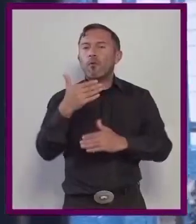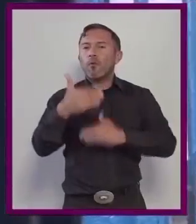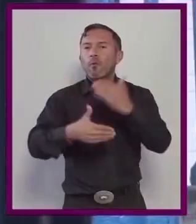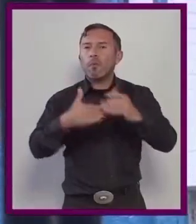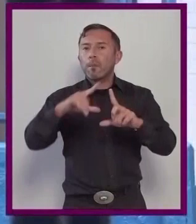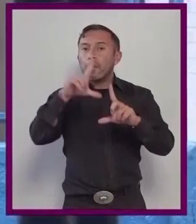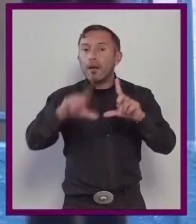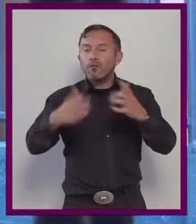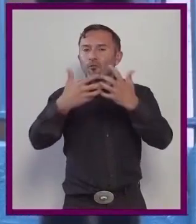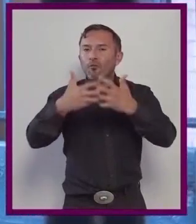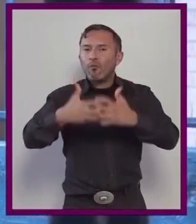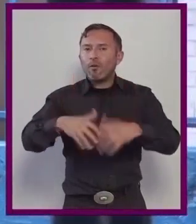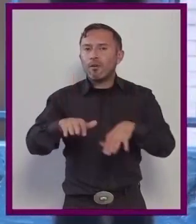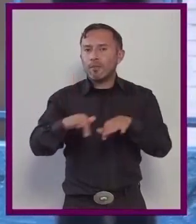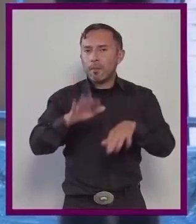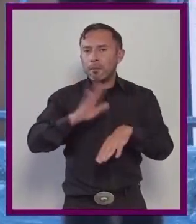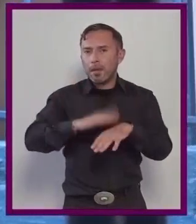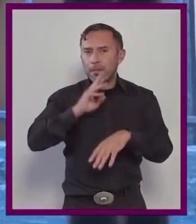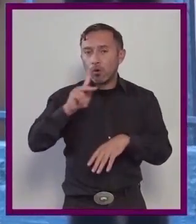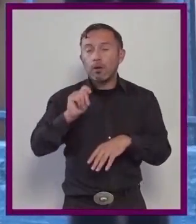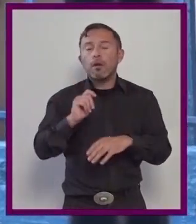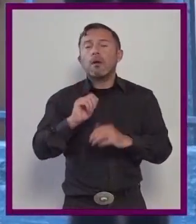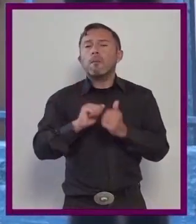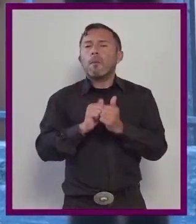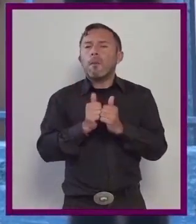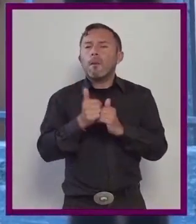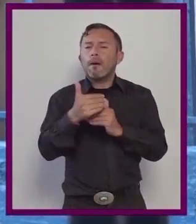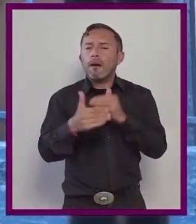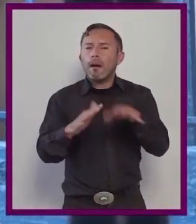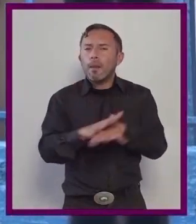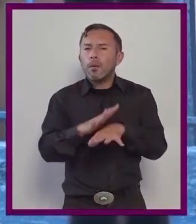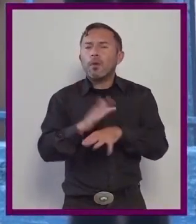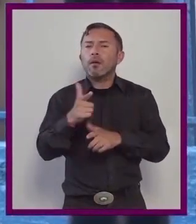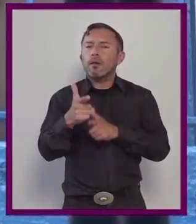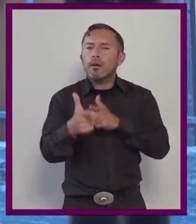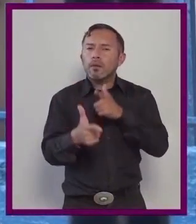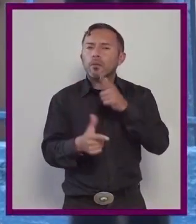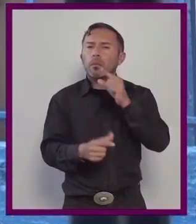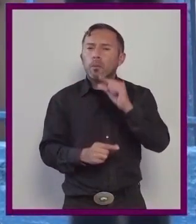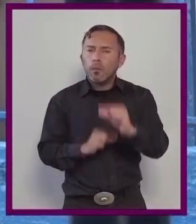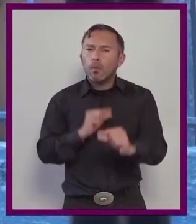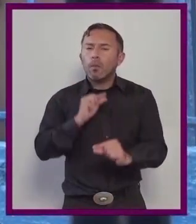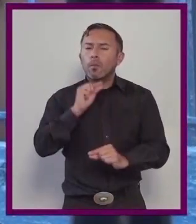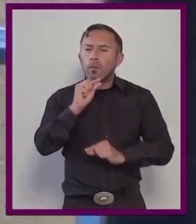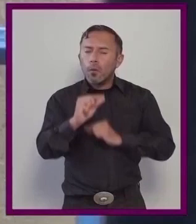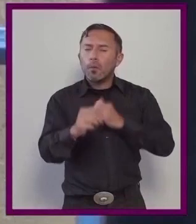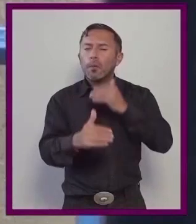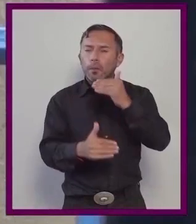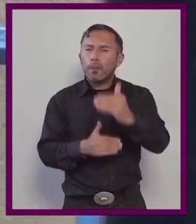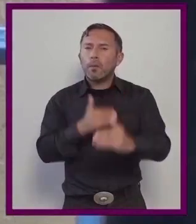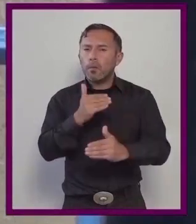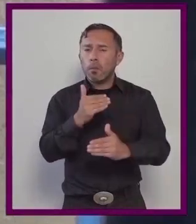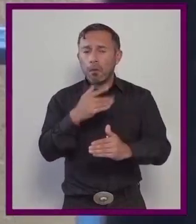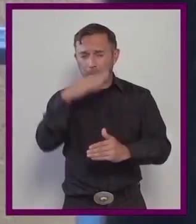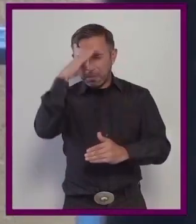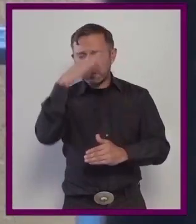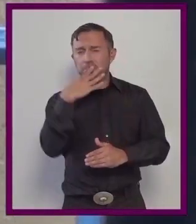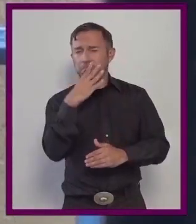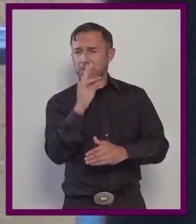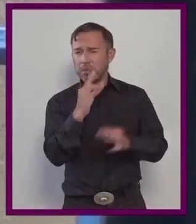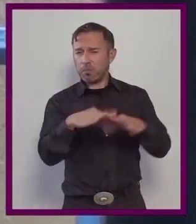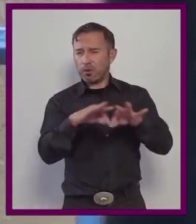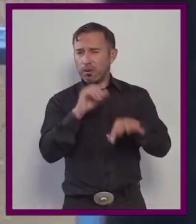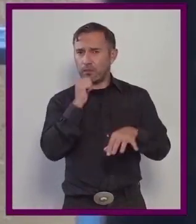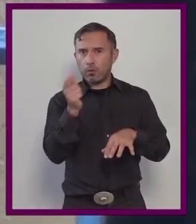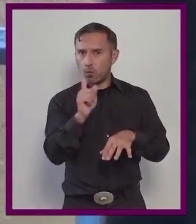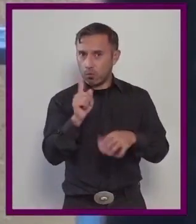más eficiente a todo un país. Los cambios son lentos, progresivos y paulatinos, pero no por eso dejan de